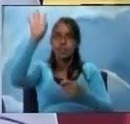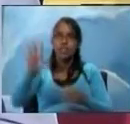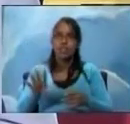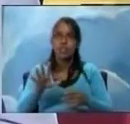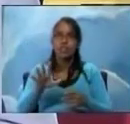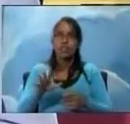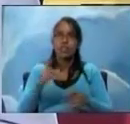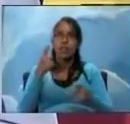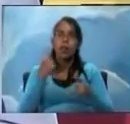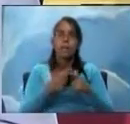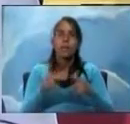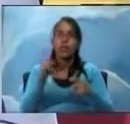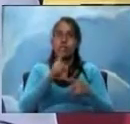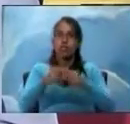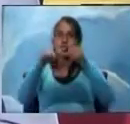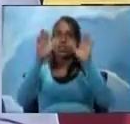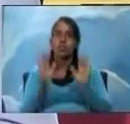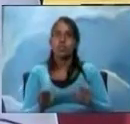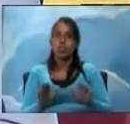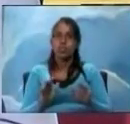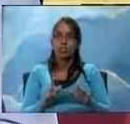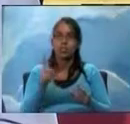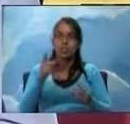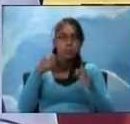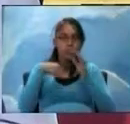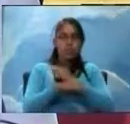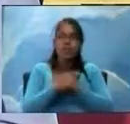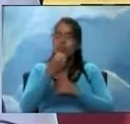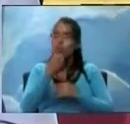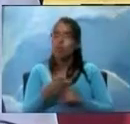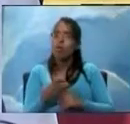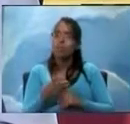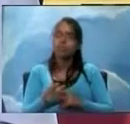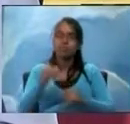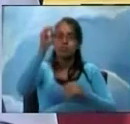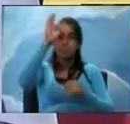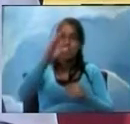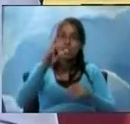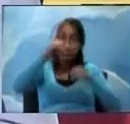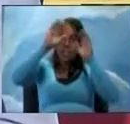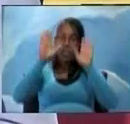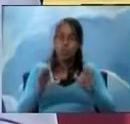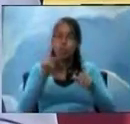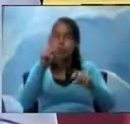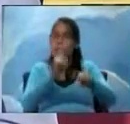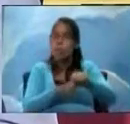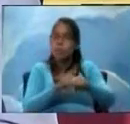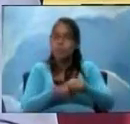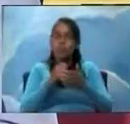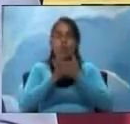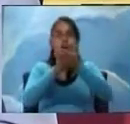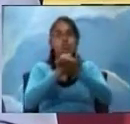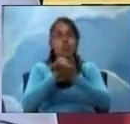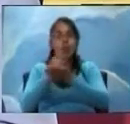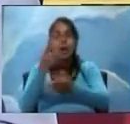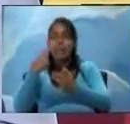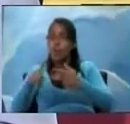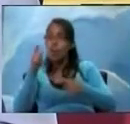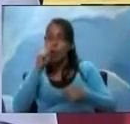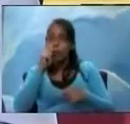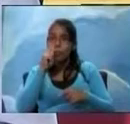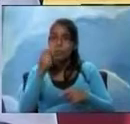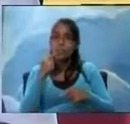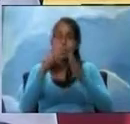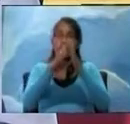sacerdote, pero no se detuvieron. Y pasó aquel buen samaritano y se detuvo y ayudó a aquel hombre. Dice la